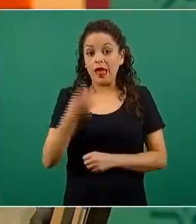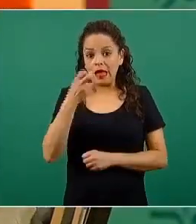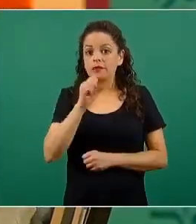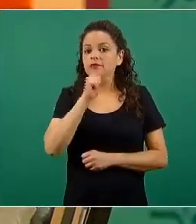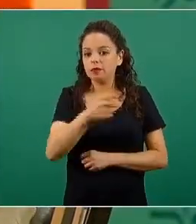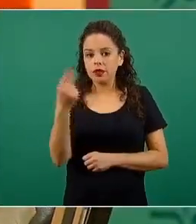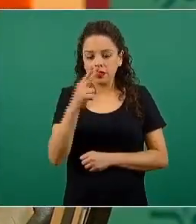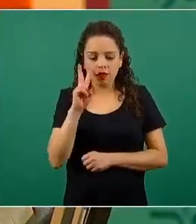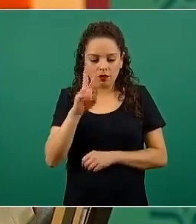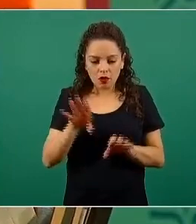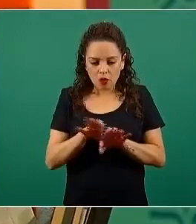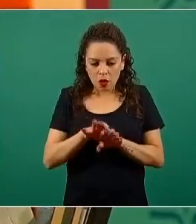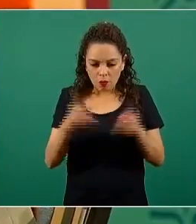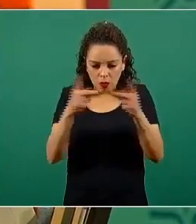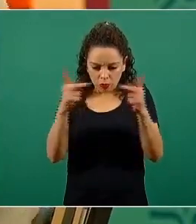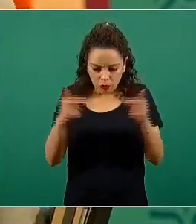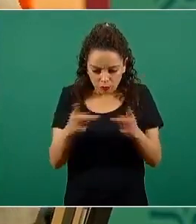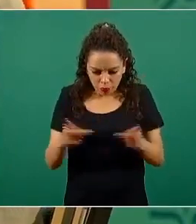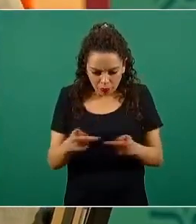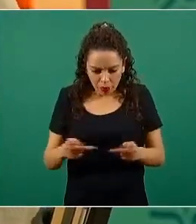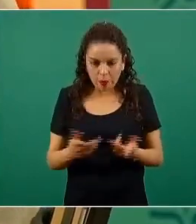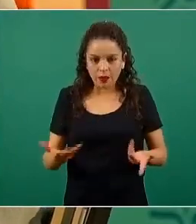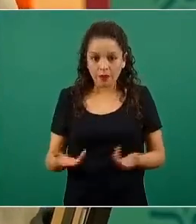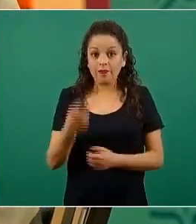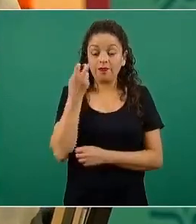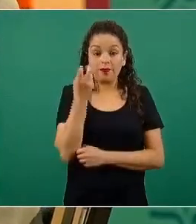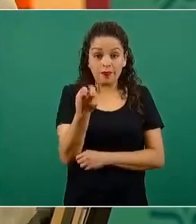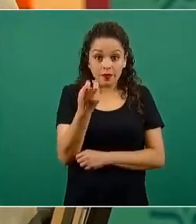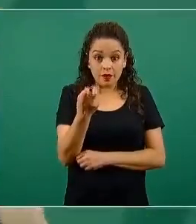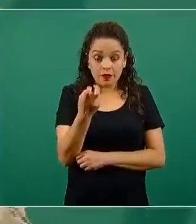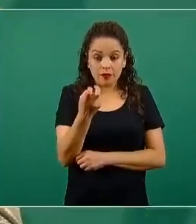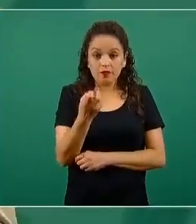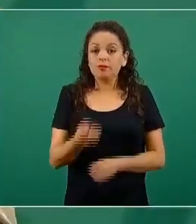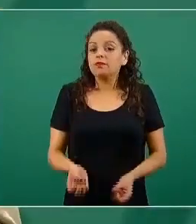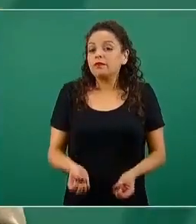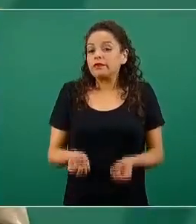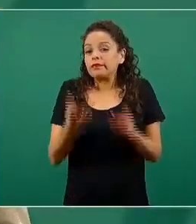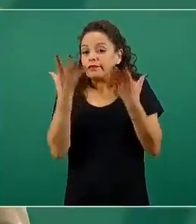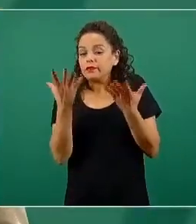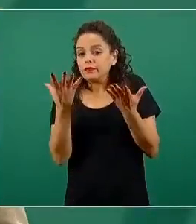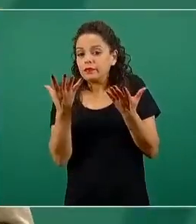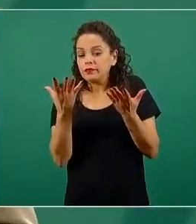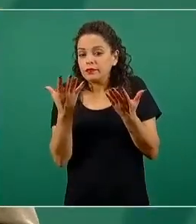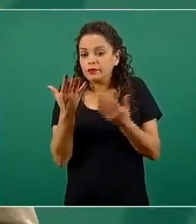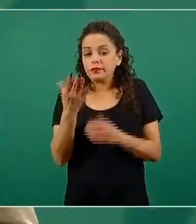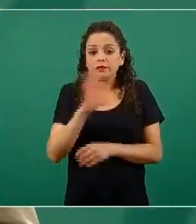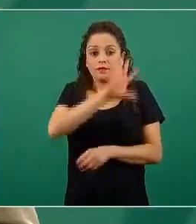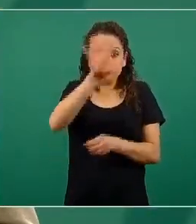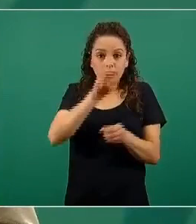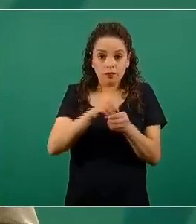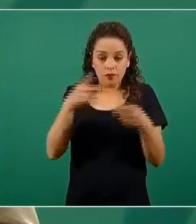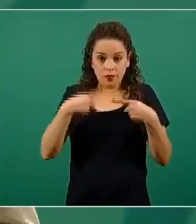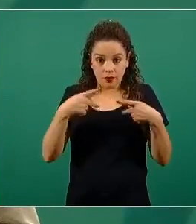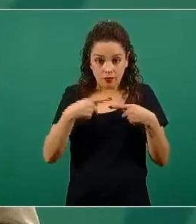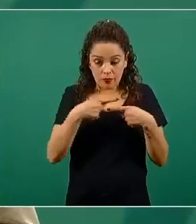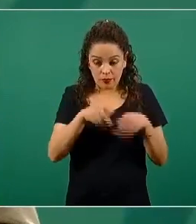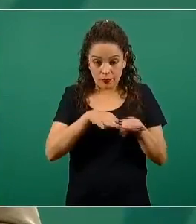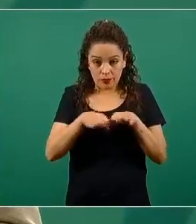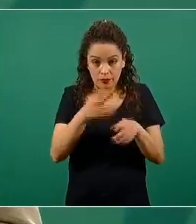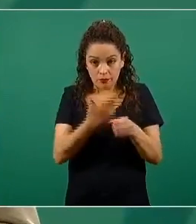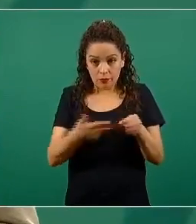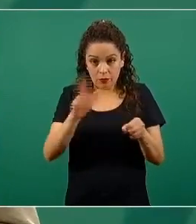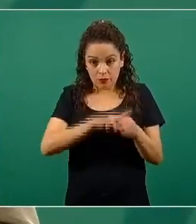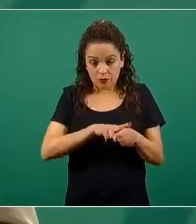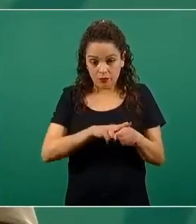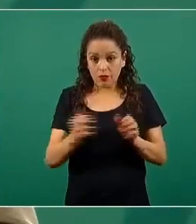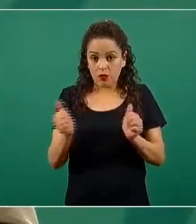cruces y por eso una estimación de cuánto es el personal de salud de primera línea, también con